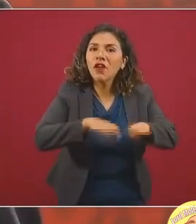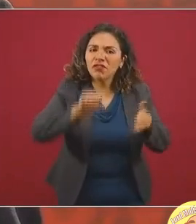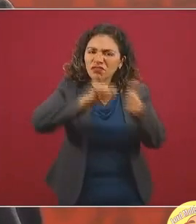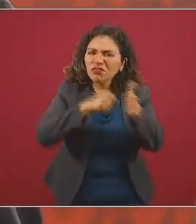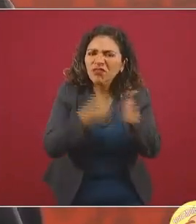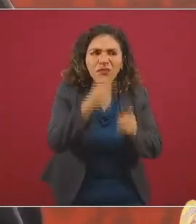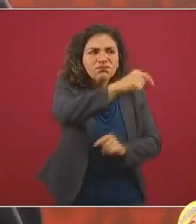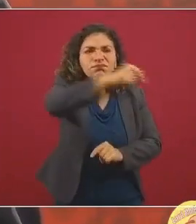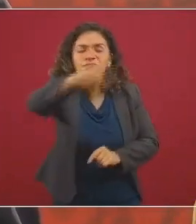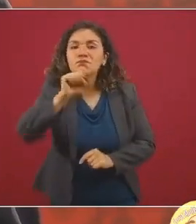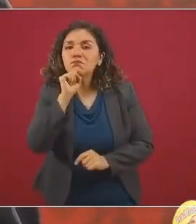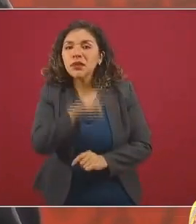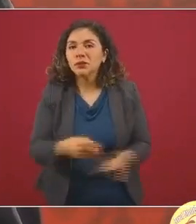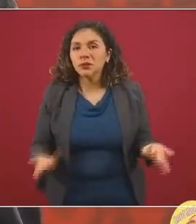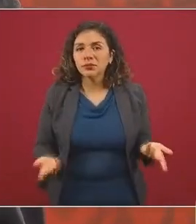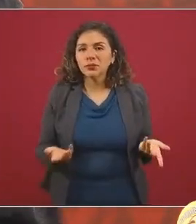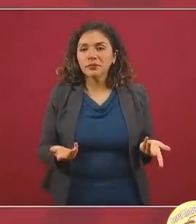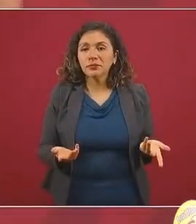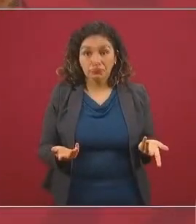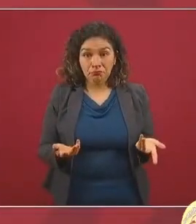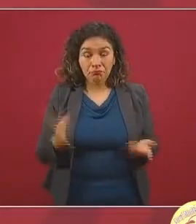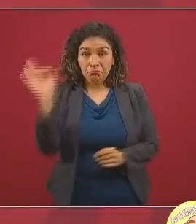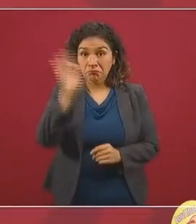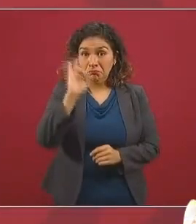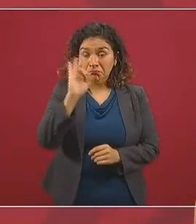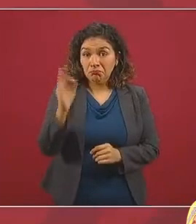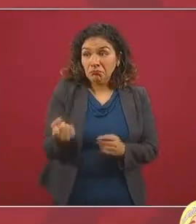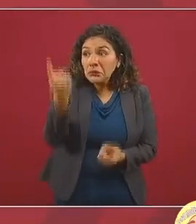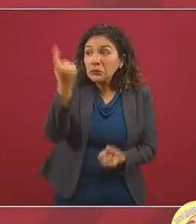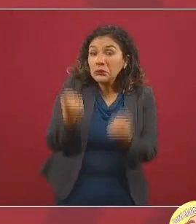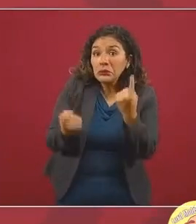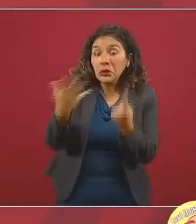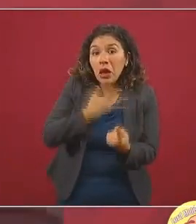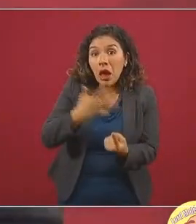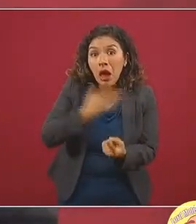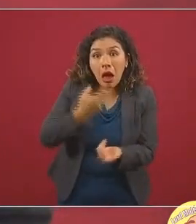técnicos. Entonces, si hay alguien